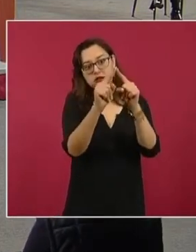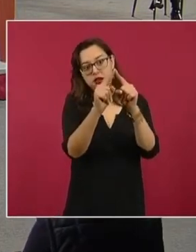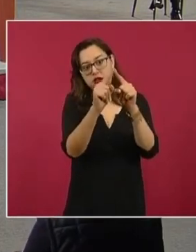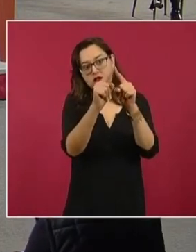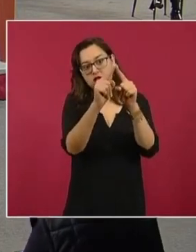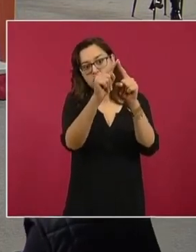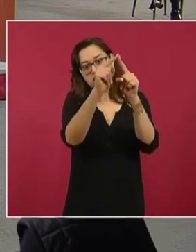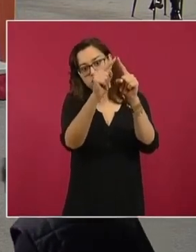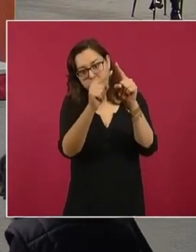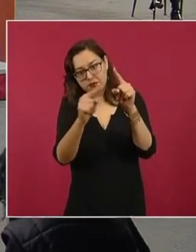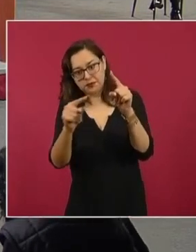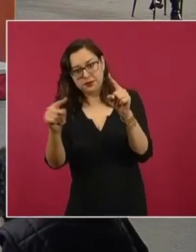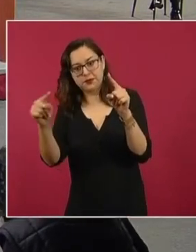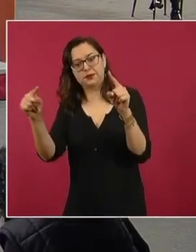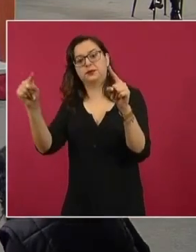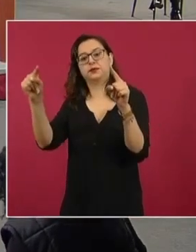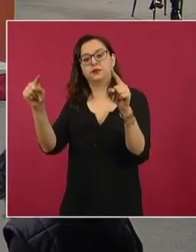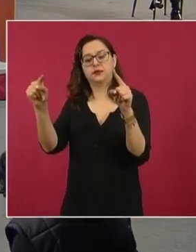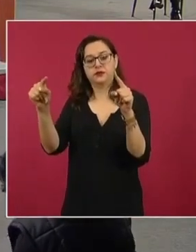a Izamal,